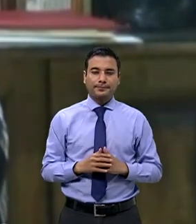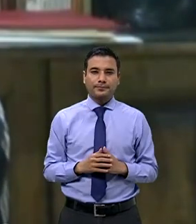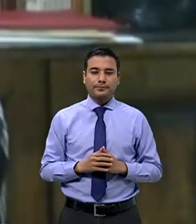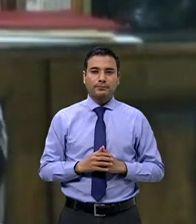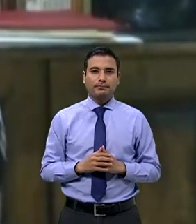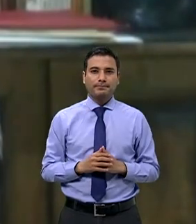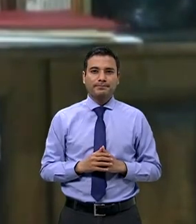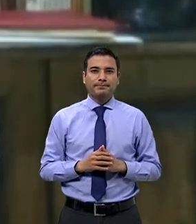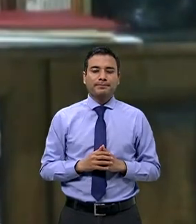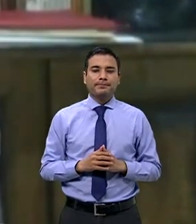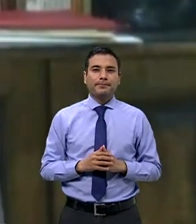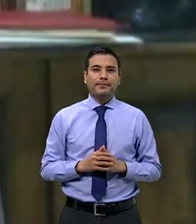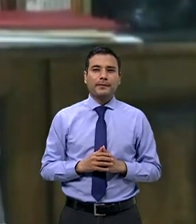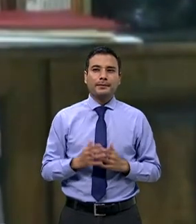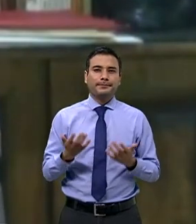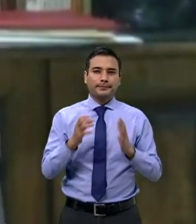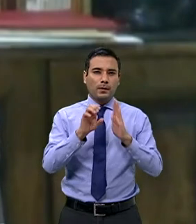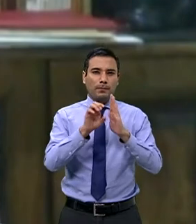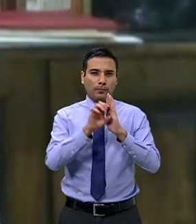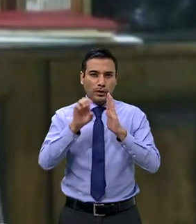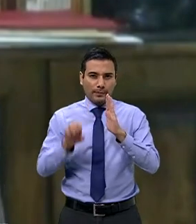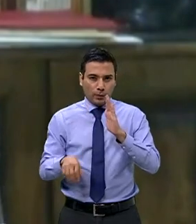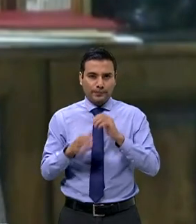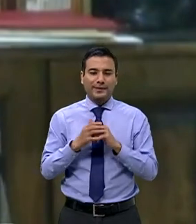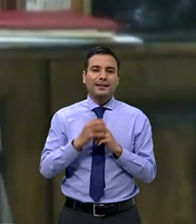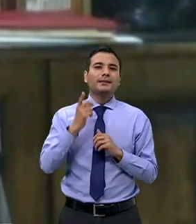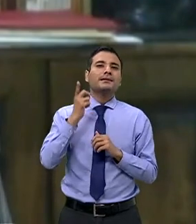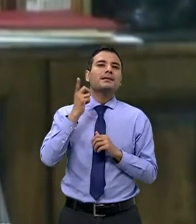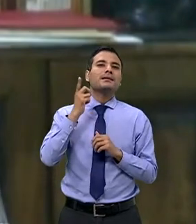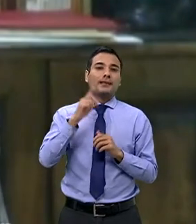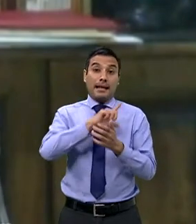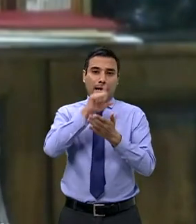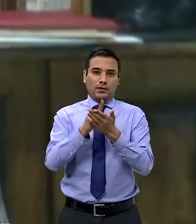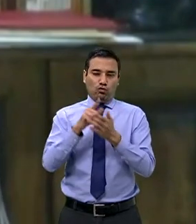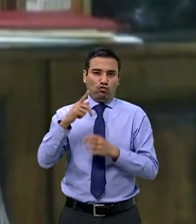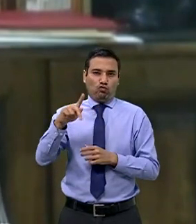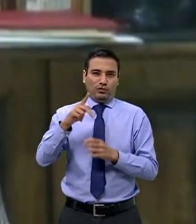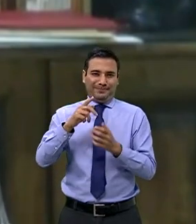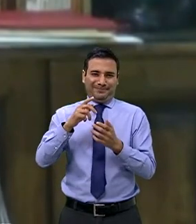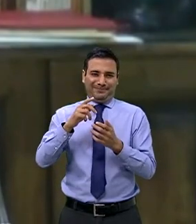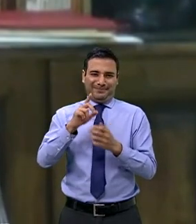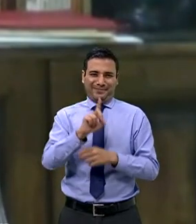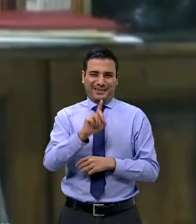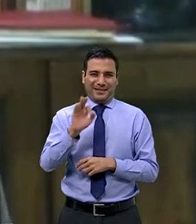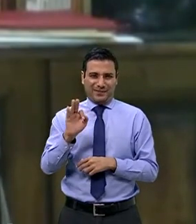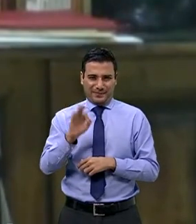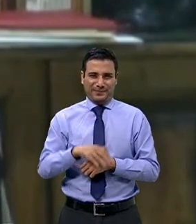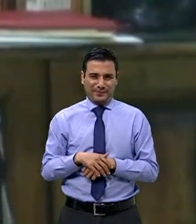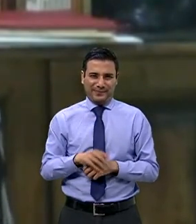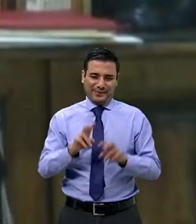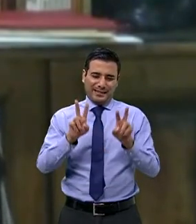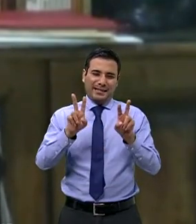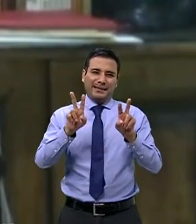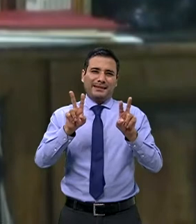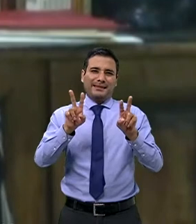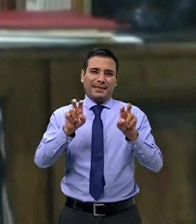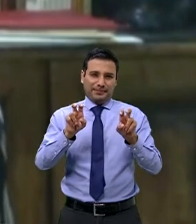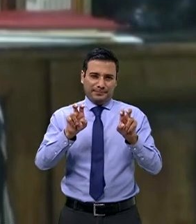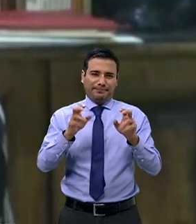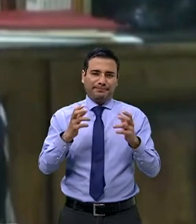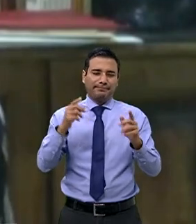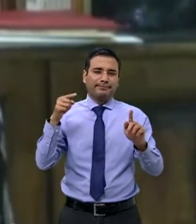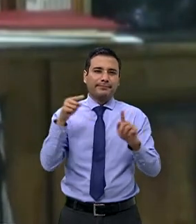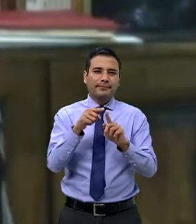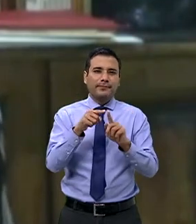otras legislaciones electorales como por ejemplo la del distrito federal tiene con el tema de que el cómputo en las elecciones